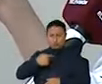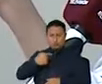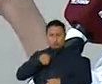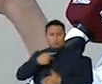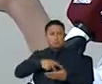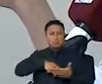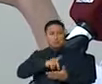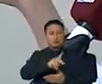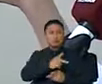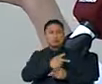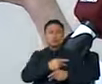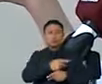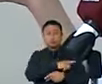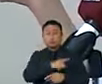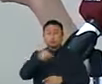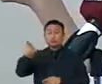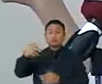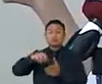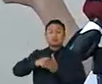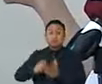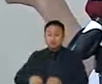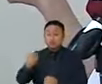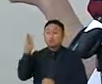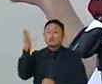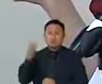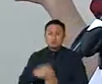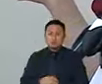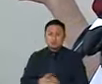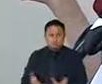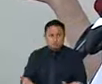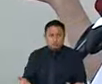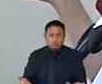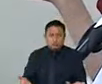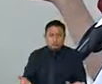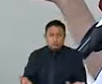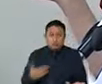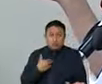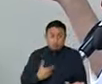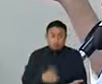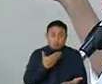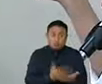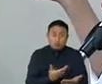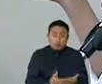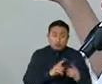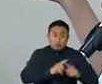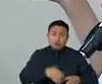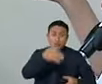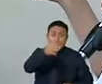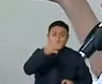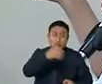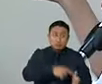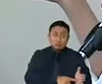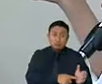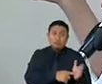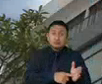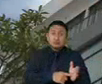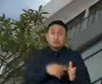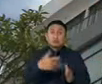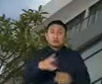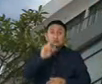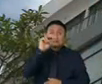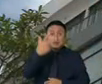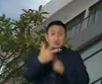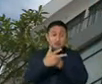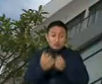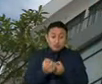pagado un producto que según la Contraloría no ha existido, cuando hemos dejado constancia en varios documentos de que este producto existió. La